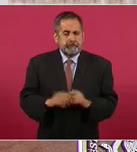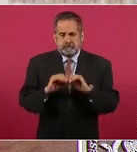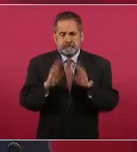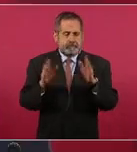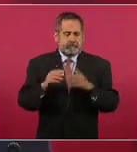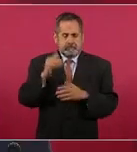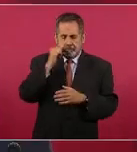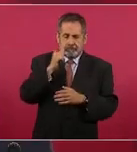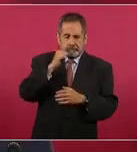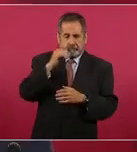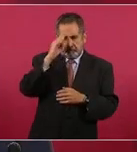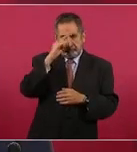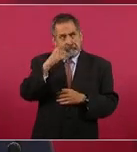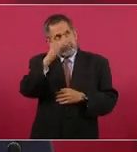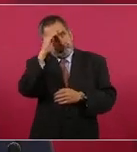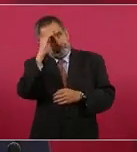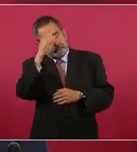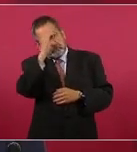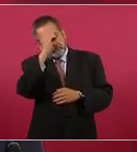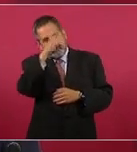tomando en cuenta a Canadá y